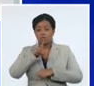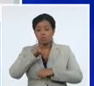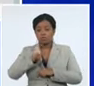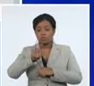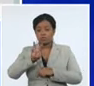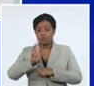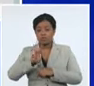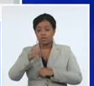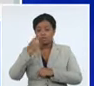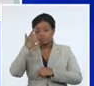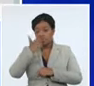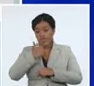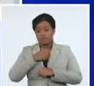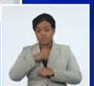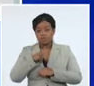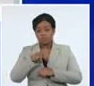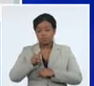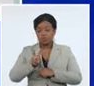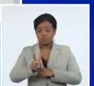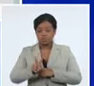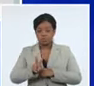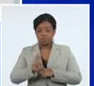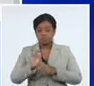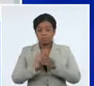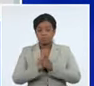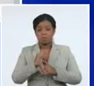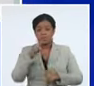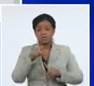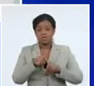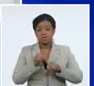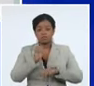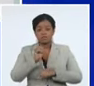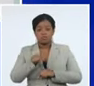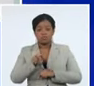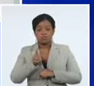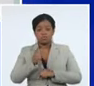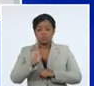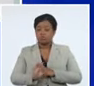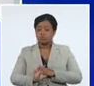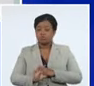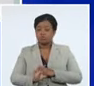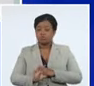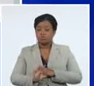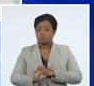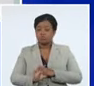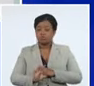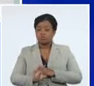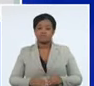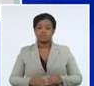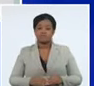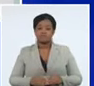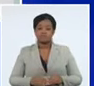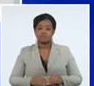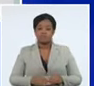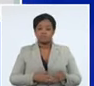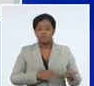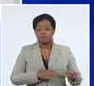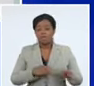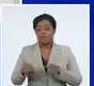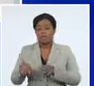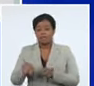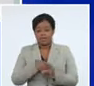Ávila 1,2%, Matanzas el 0,2% y el municipio de Isla de la